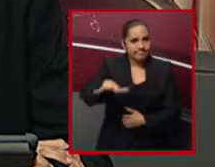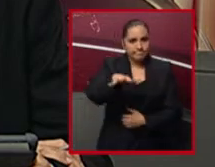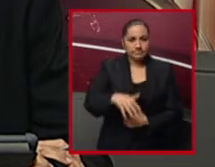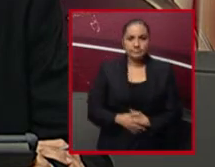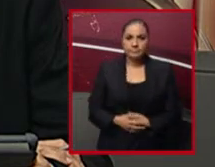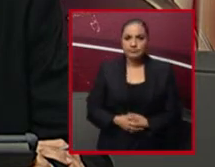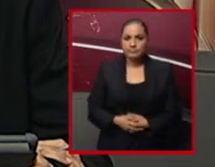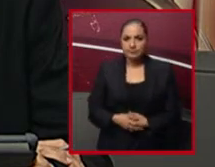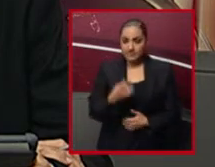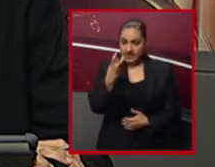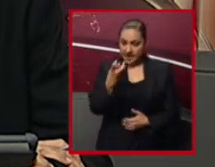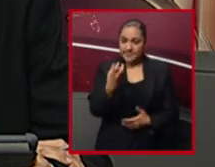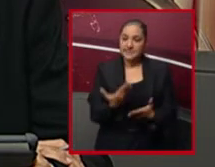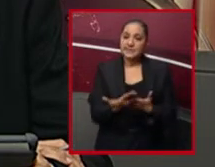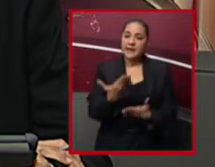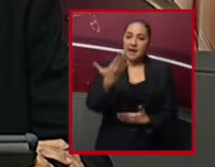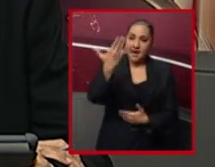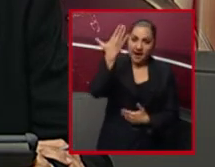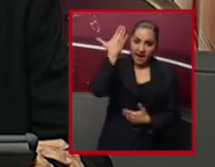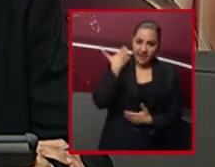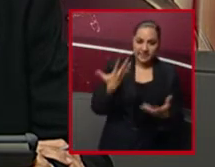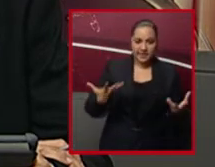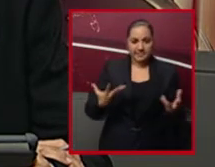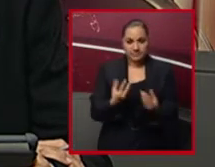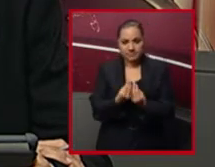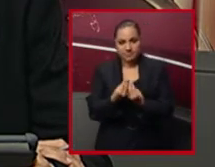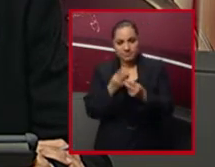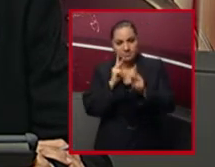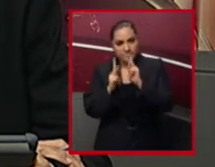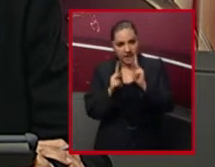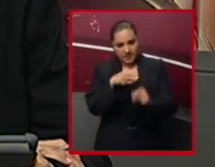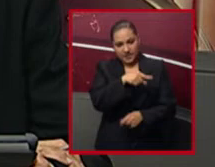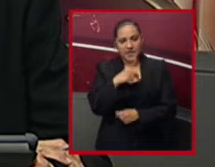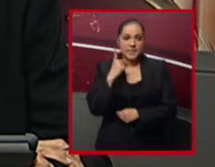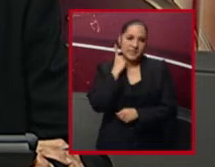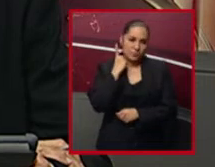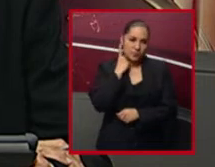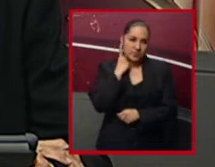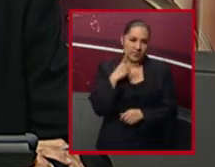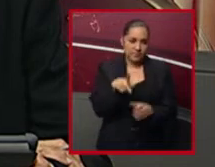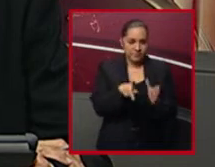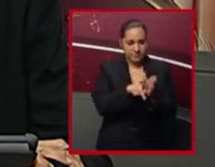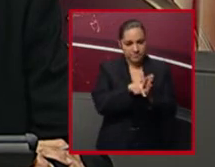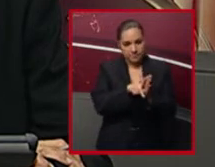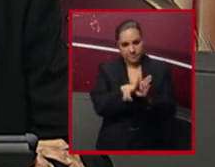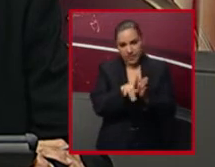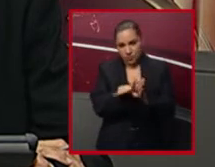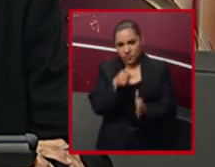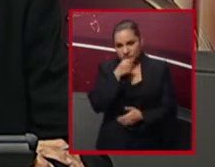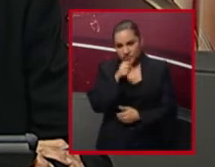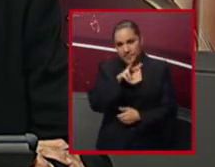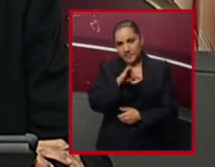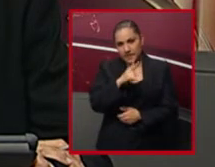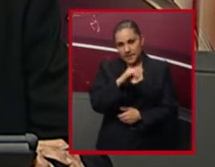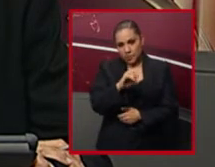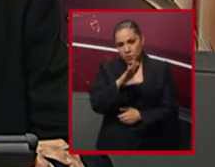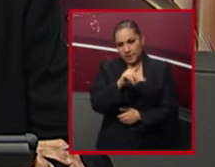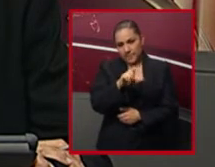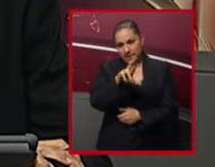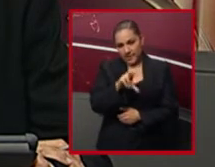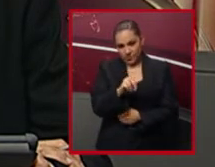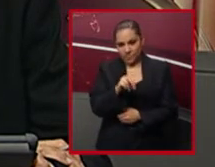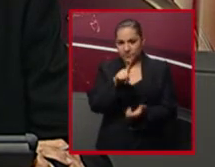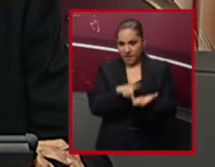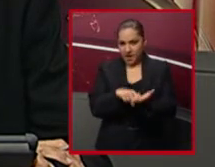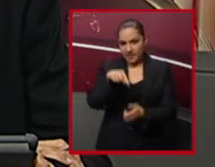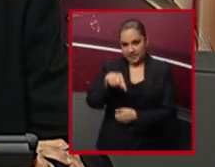Así platicaba con nosotros el diputado, periodista Virgilio Caballero en este estudio, en este espacio